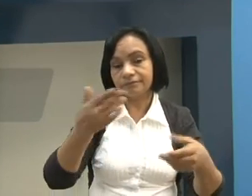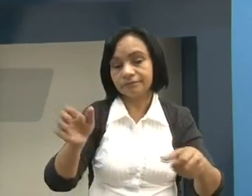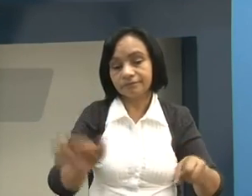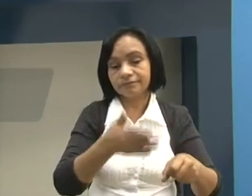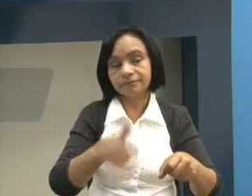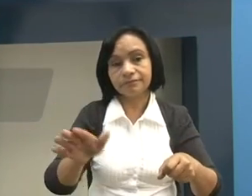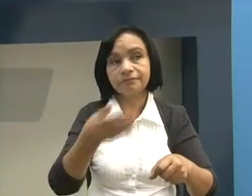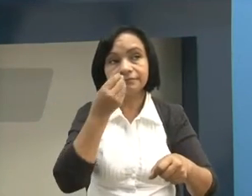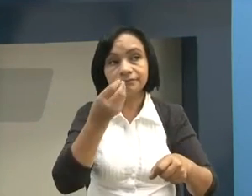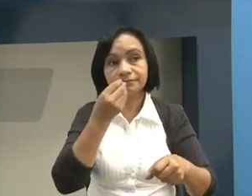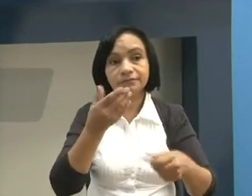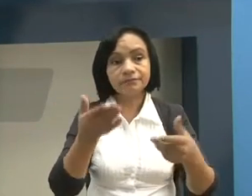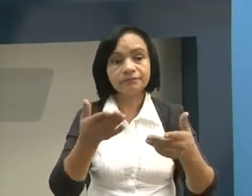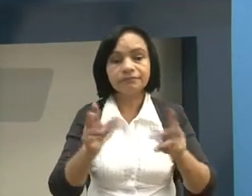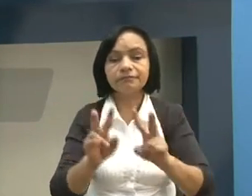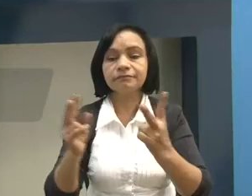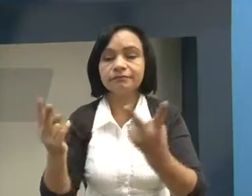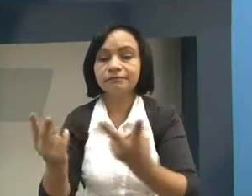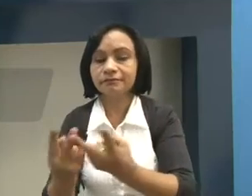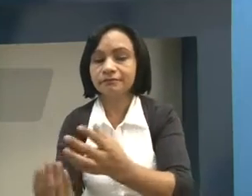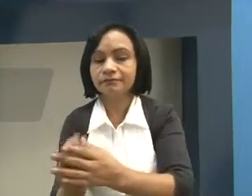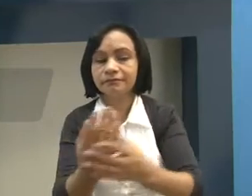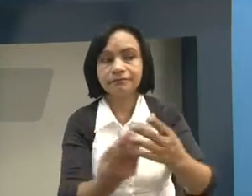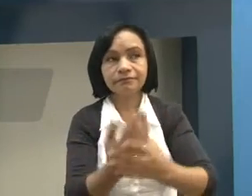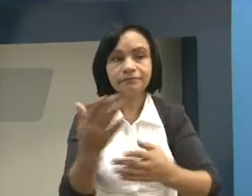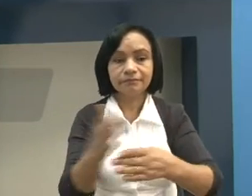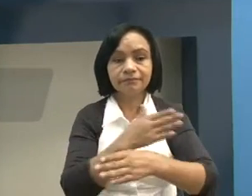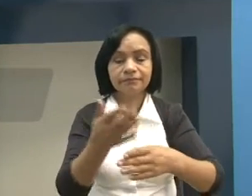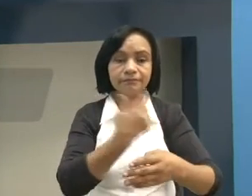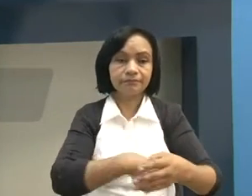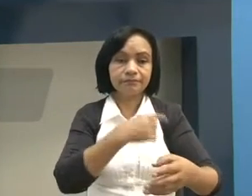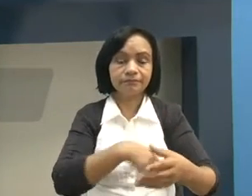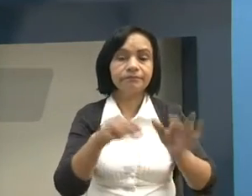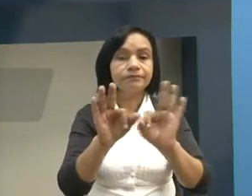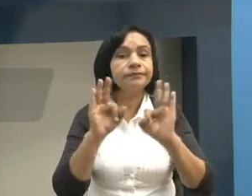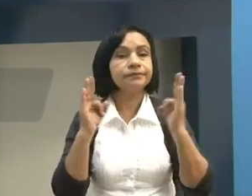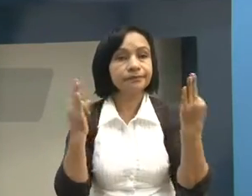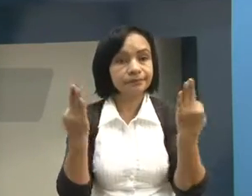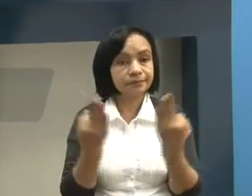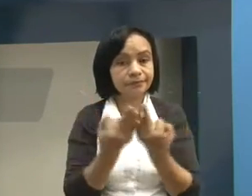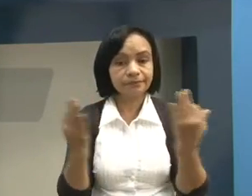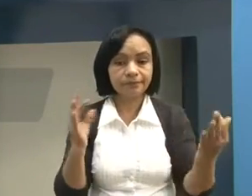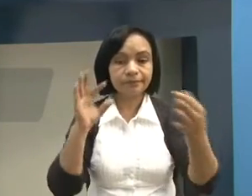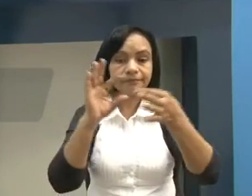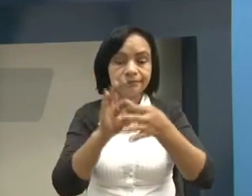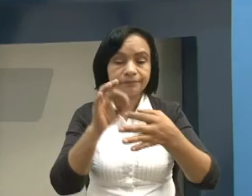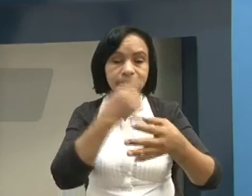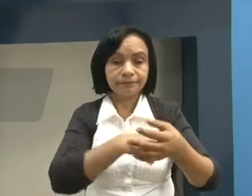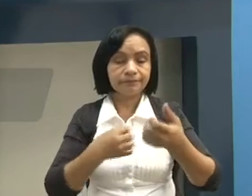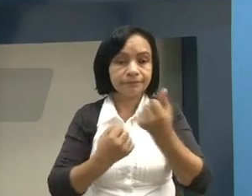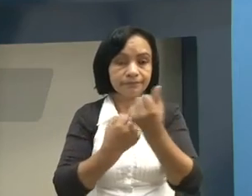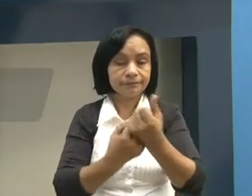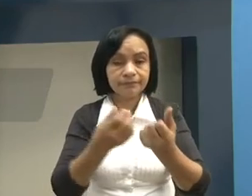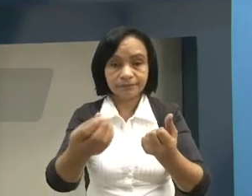alimentos y entonces tener los huertos escolares. Entonces todo ese proceso es lo que permite que la familia también vaya incorporándose. La merienda escolar